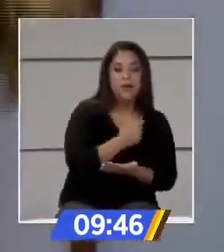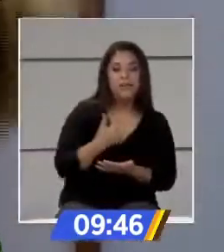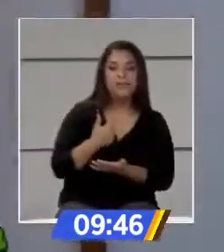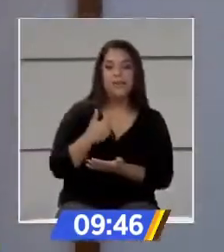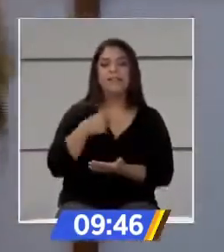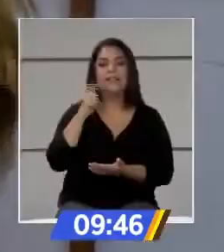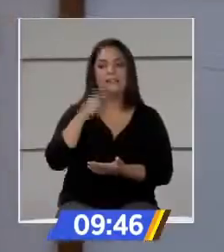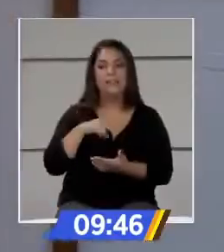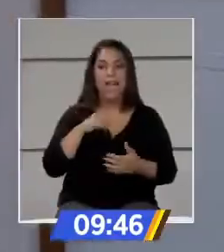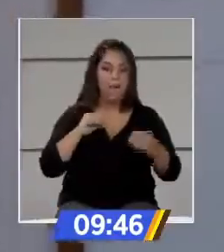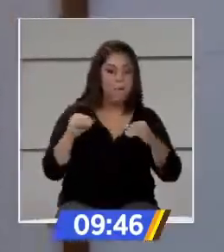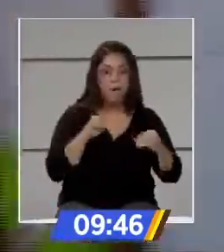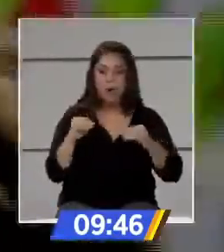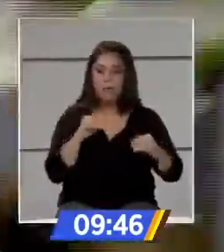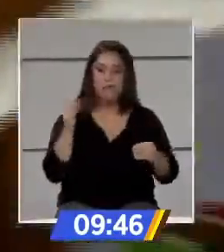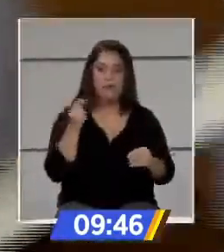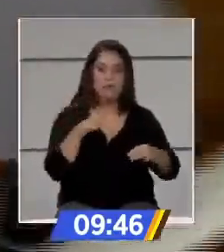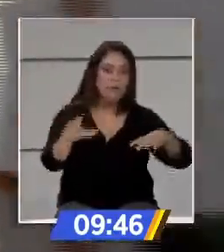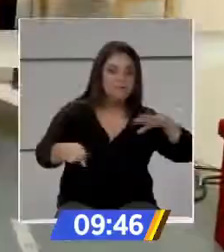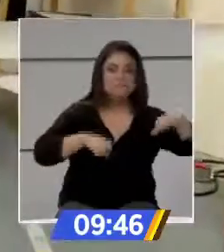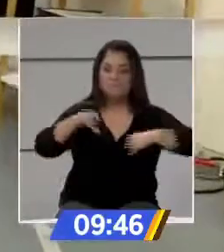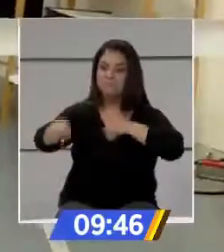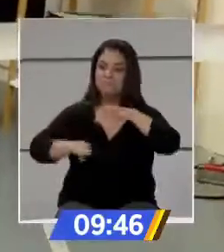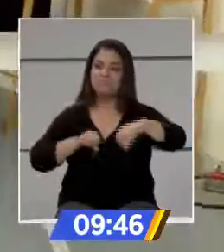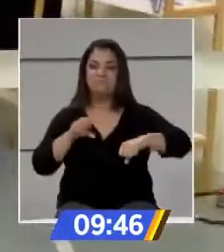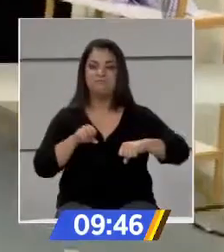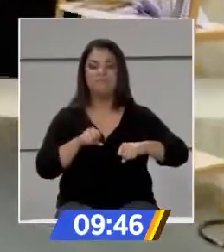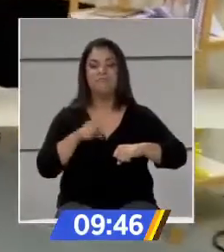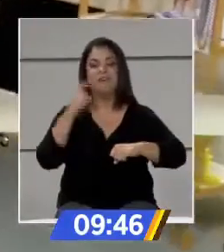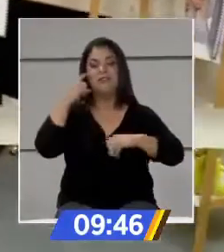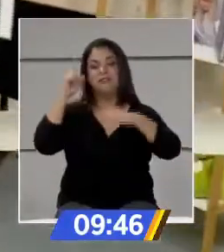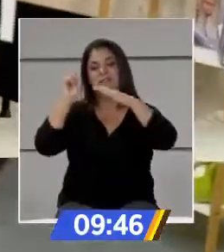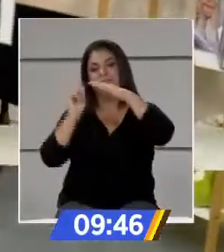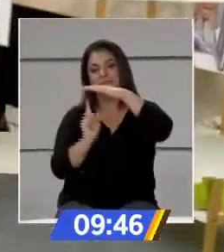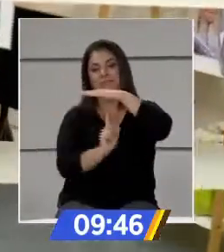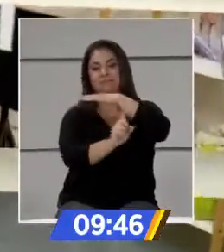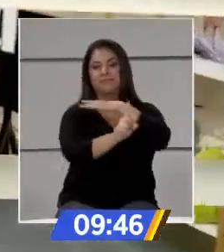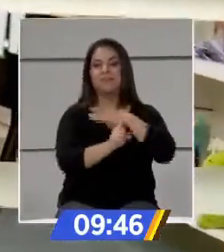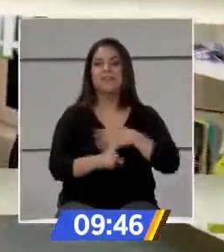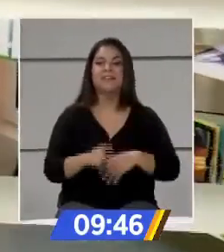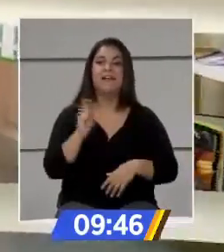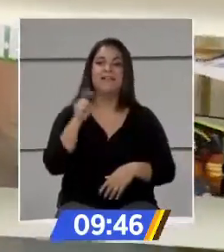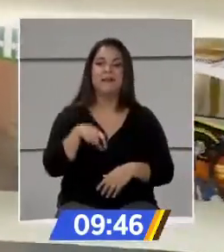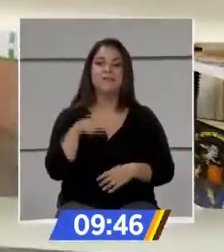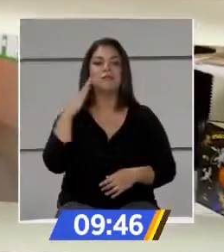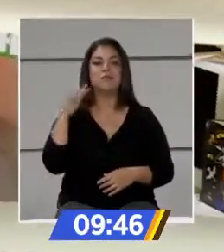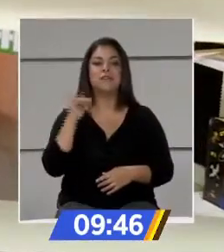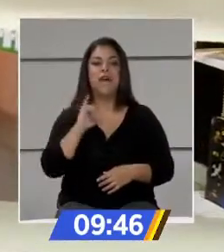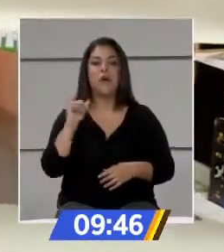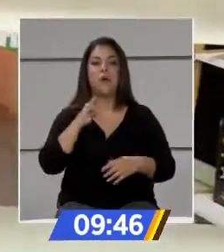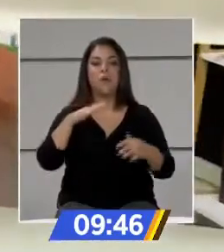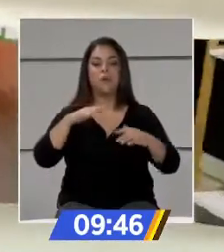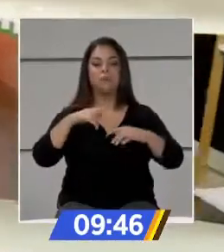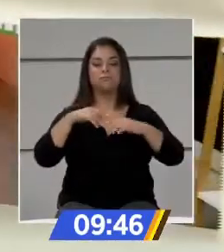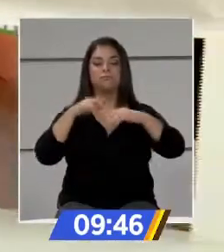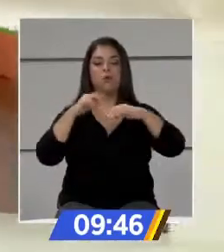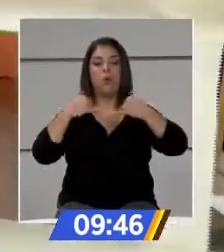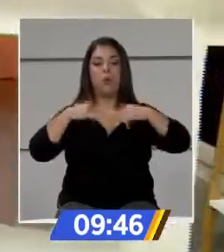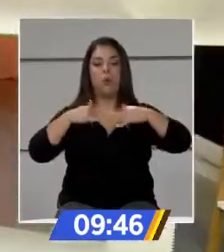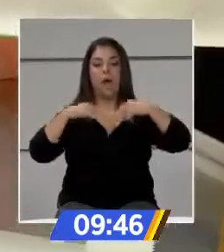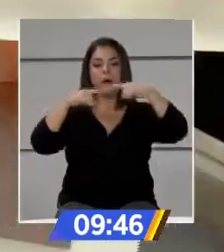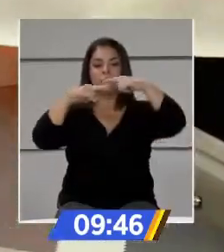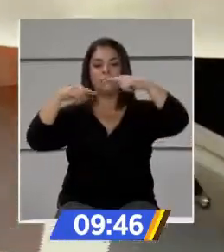moverme rápido para recogerlas claro, rápido. Pase por debajo de la telaraña. Hubiéramos puesto música de Limbo. Y yo me voy, vaya para allá usted. Ah, vale.